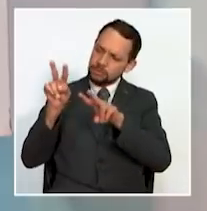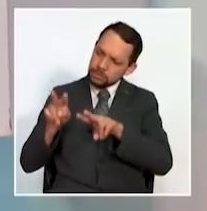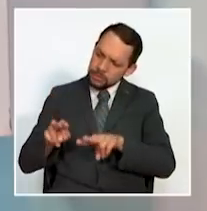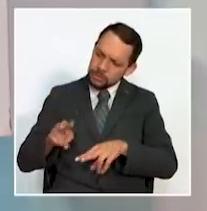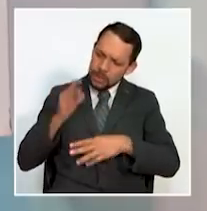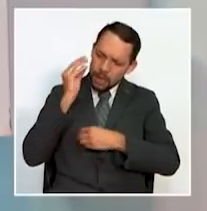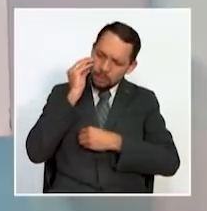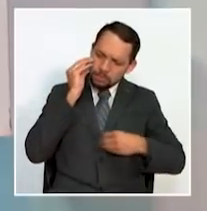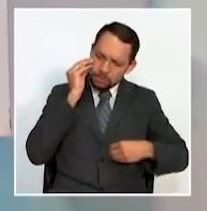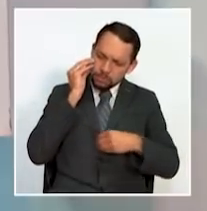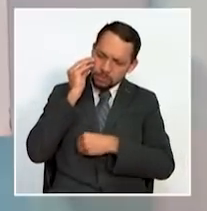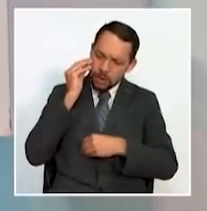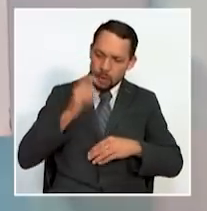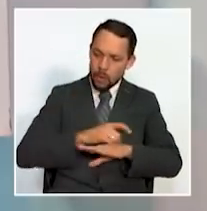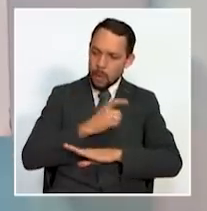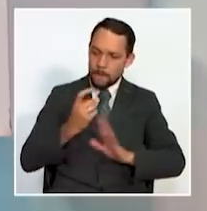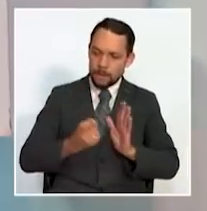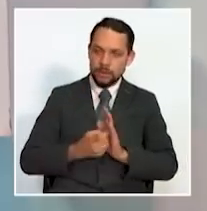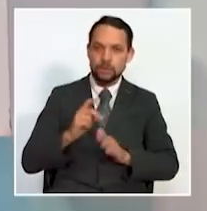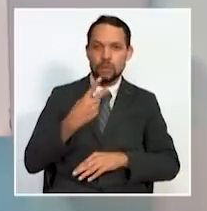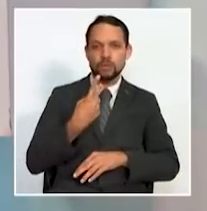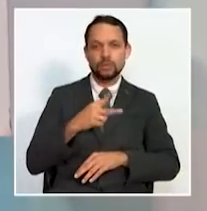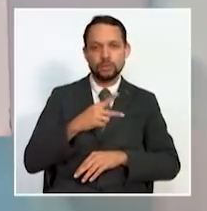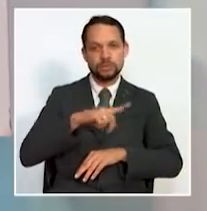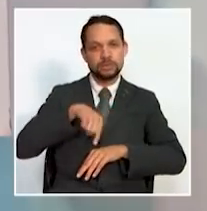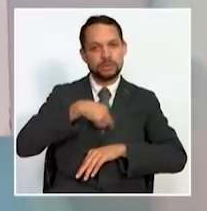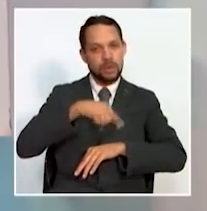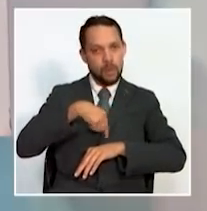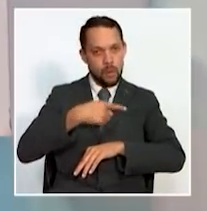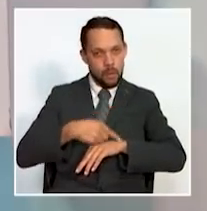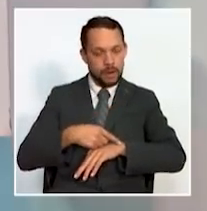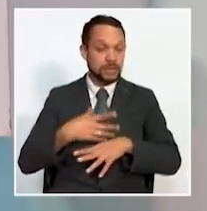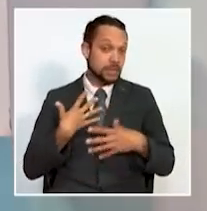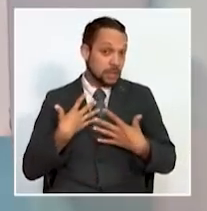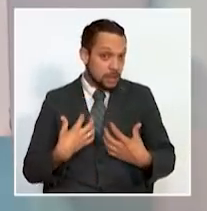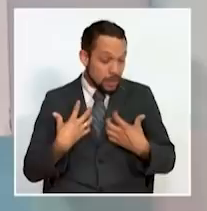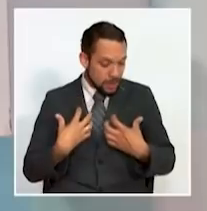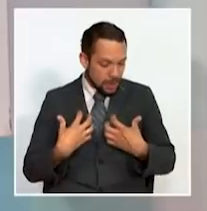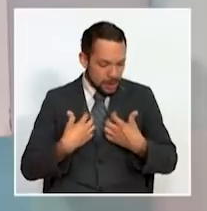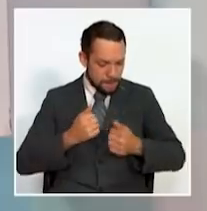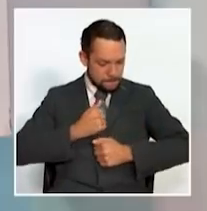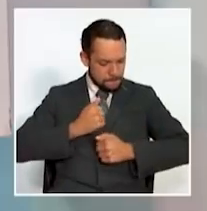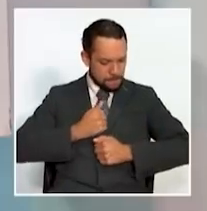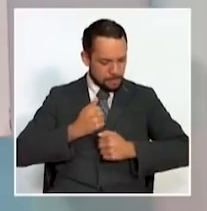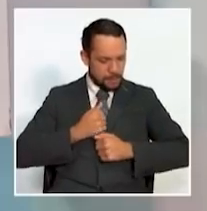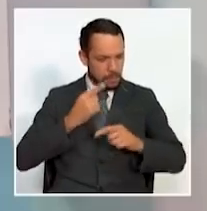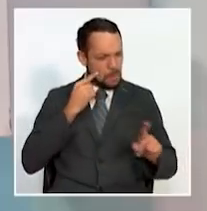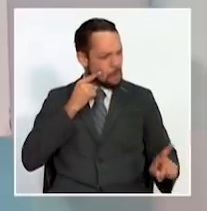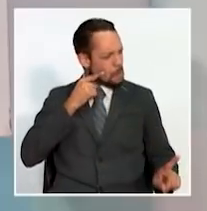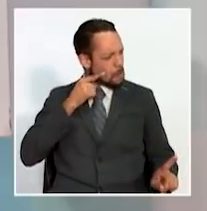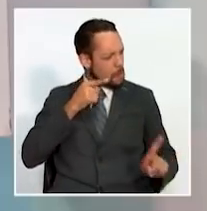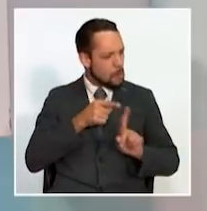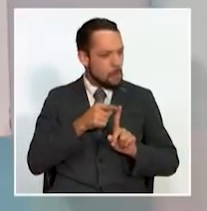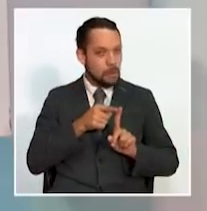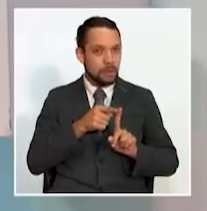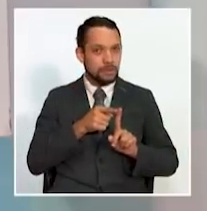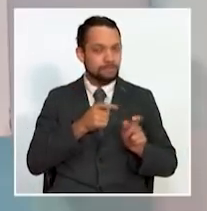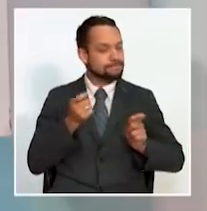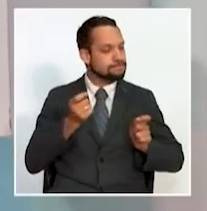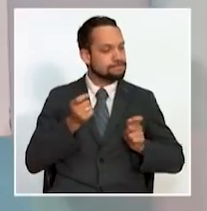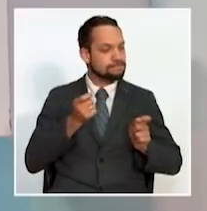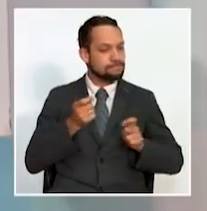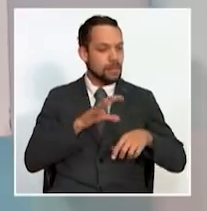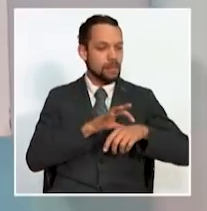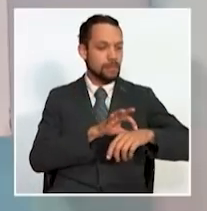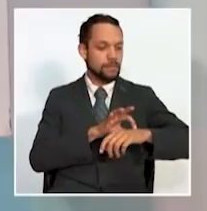pacientes en 12 horas. Qué bueno, mi sueño realmente va a terminar siendo o ejerciendo la medicina